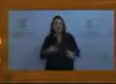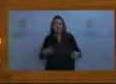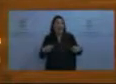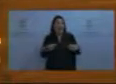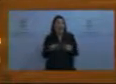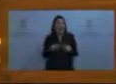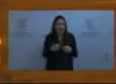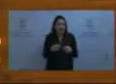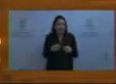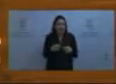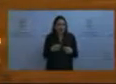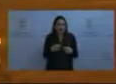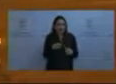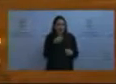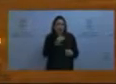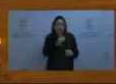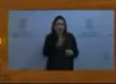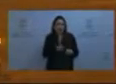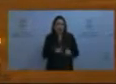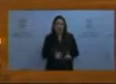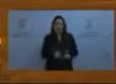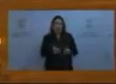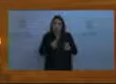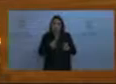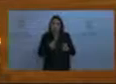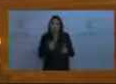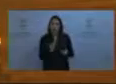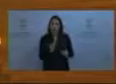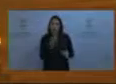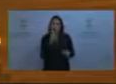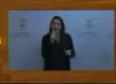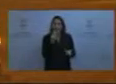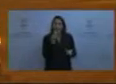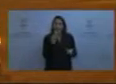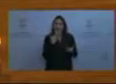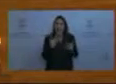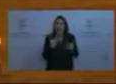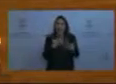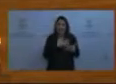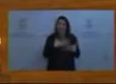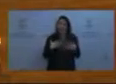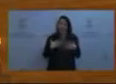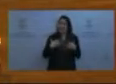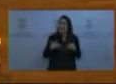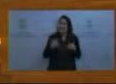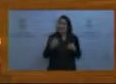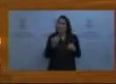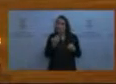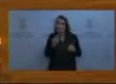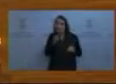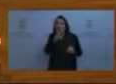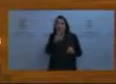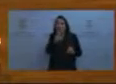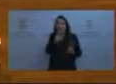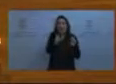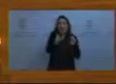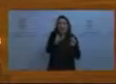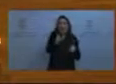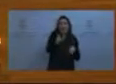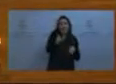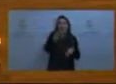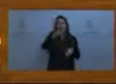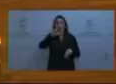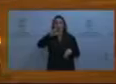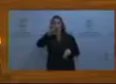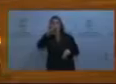como una moda, en la cual todo alimento, para ser saludable, debe de incluir la palabra sin gluten,